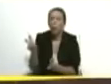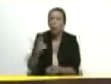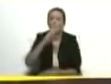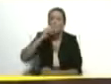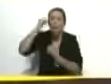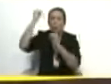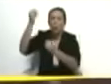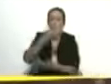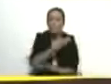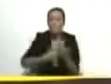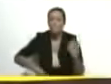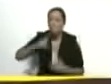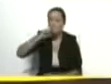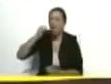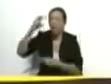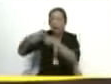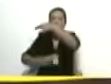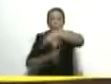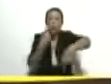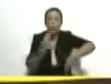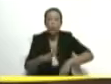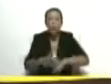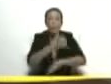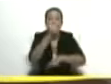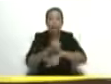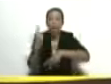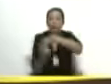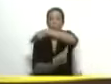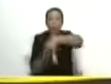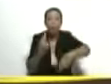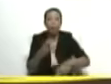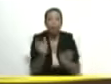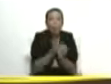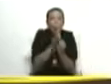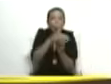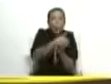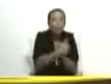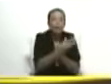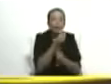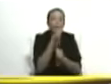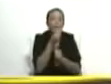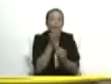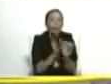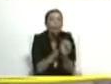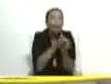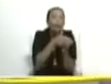El culpable de las colas es la revolución. Y ellos escondían los productos.